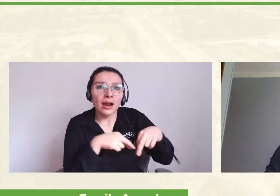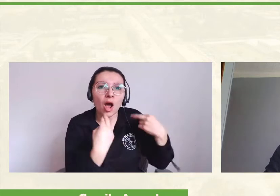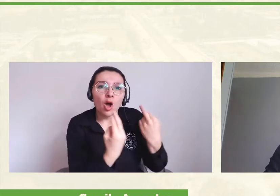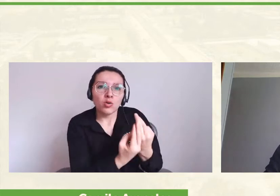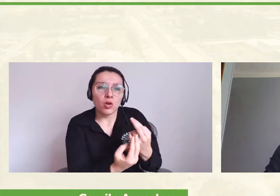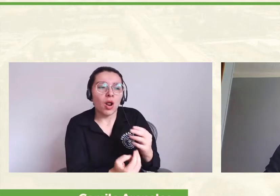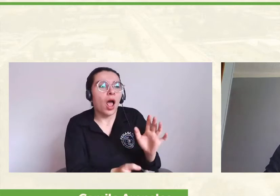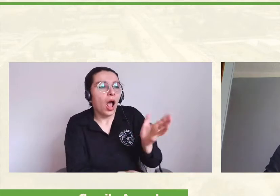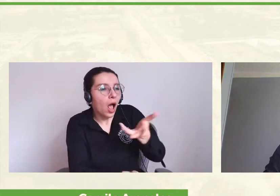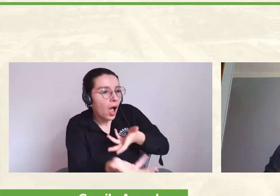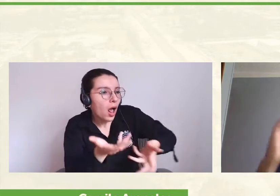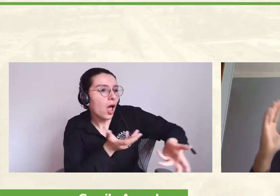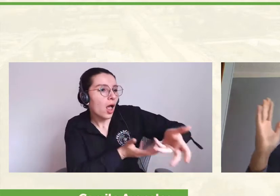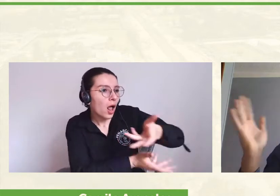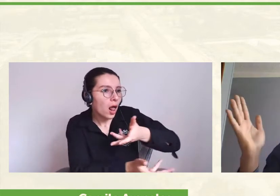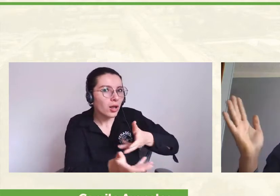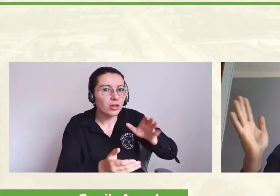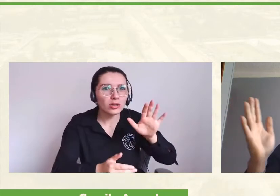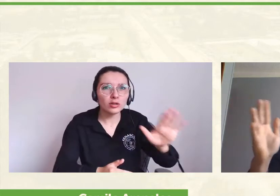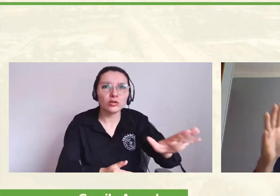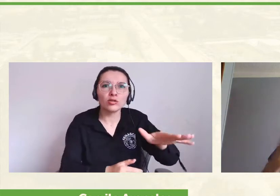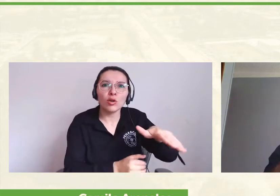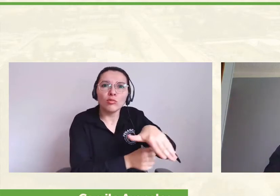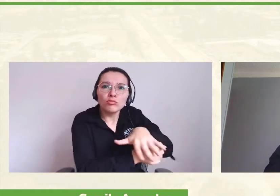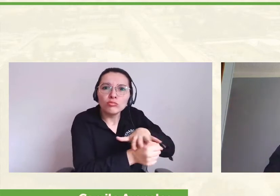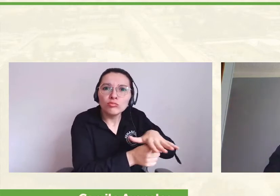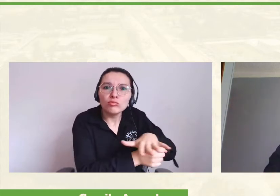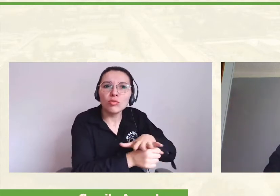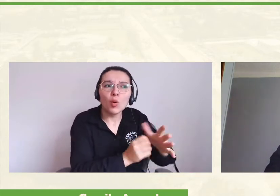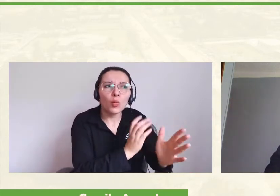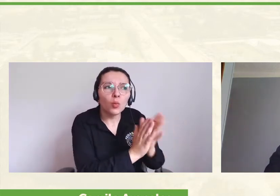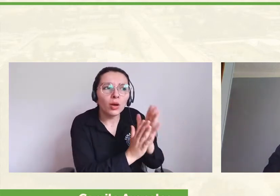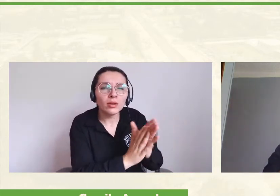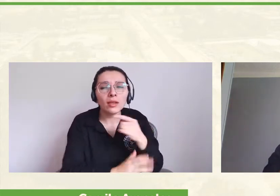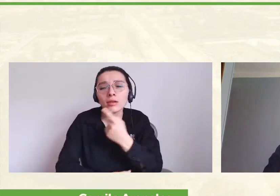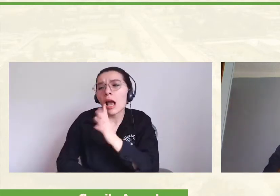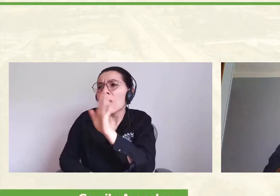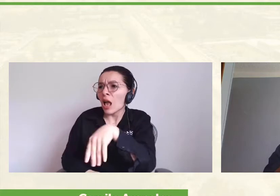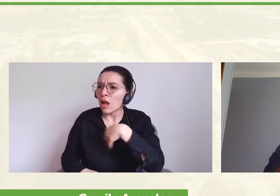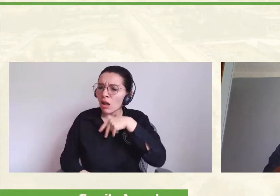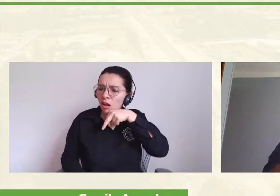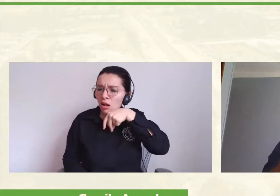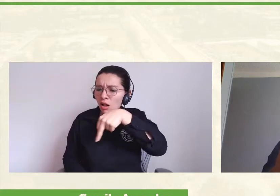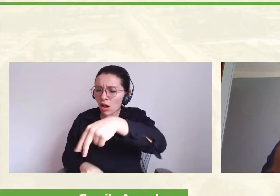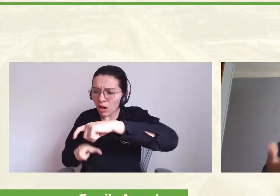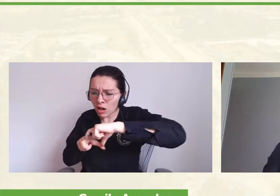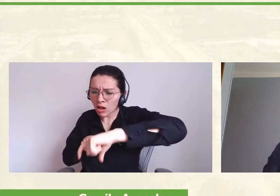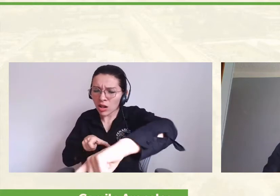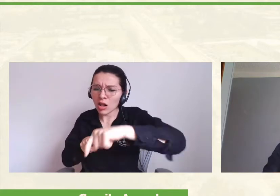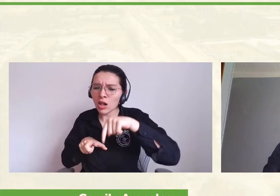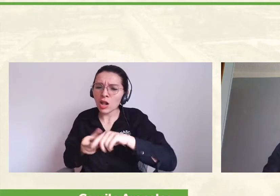pronto decirnos como, hey, no solo queremos un andén, también queremos de pronto una bahía de parqueo porque esa es